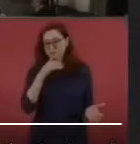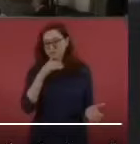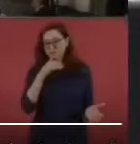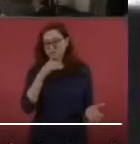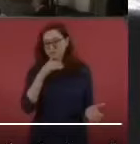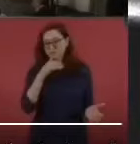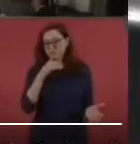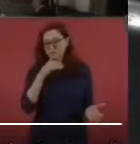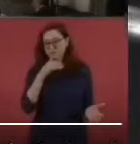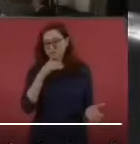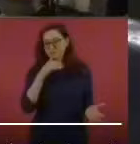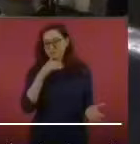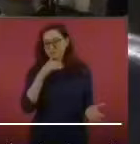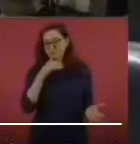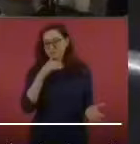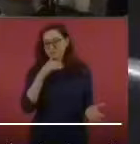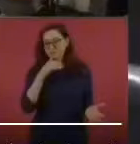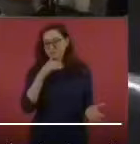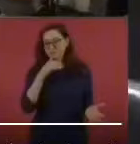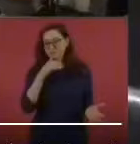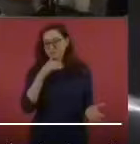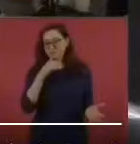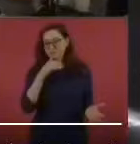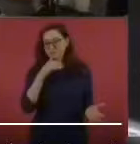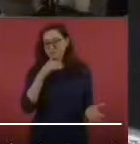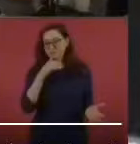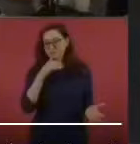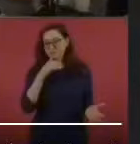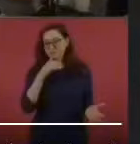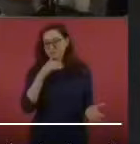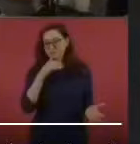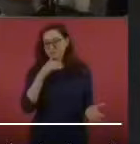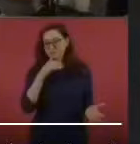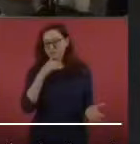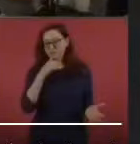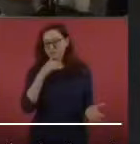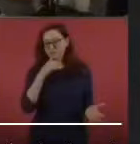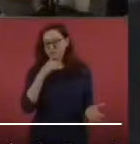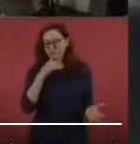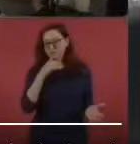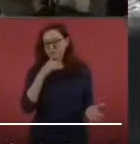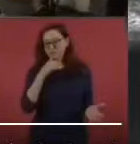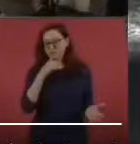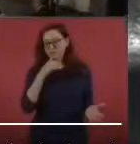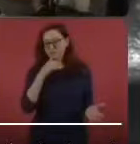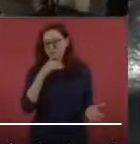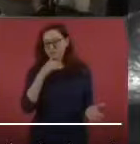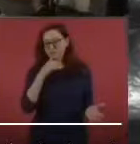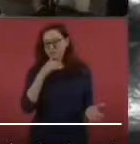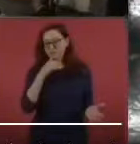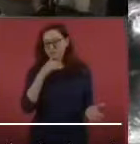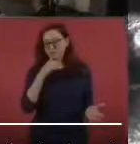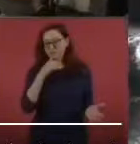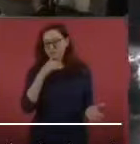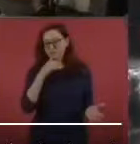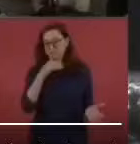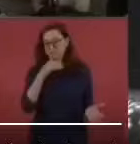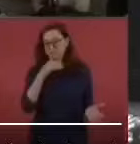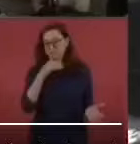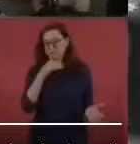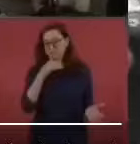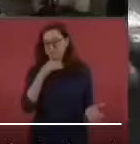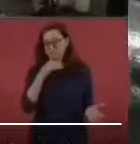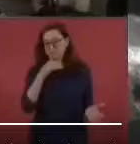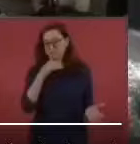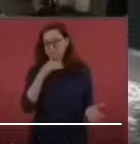gobierno y técnicamente el apoyo hacia Kamala Harris. Entonces, no le jueguen al mago, no les convendría a ellos.